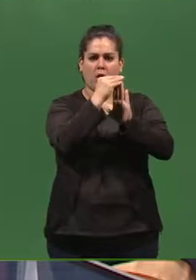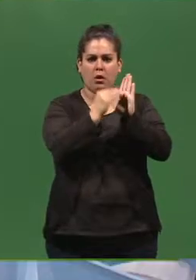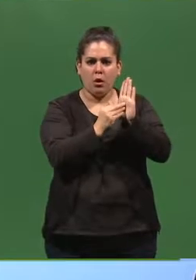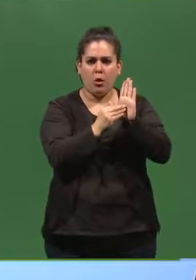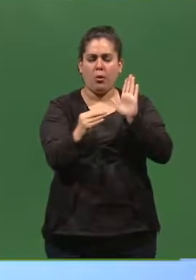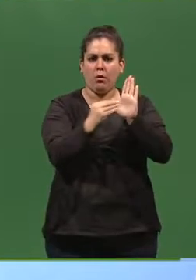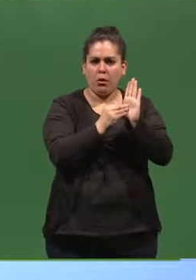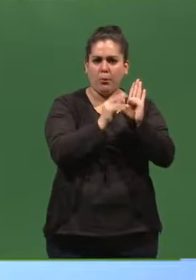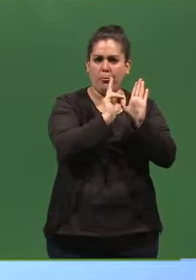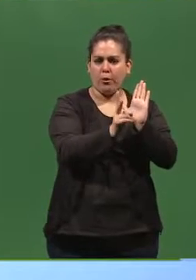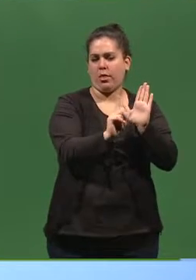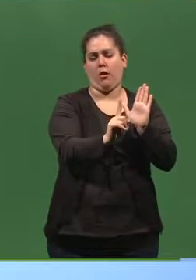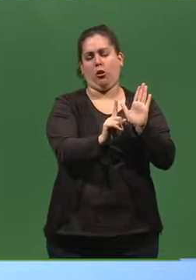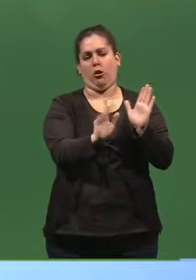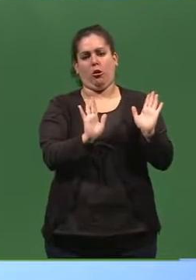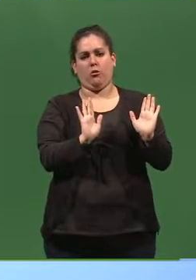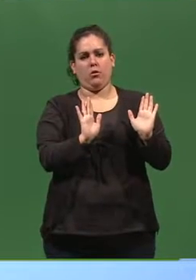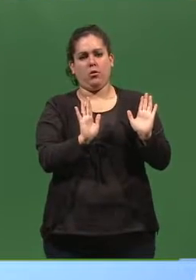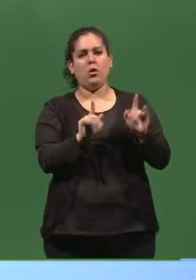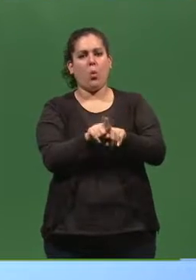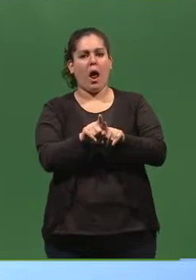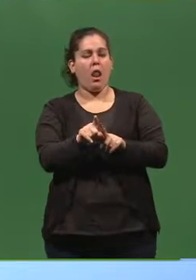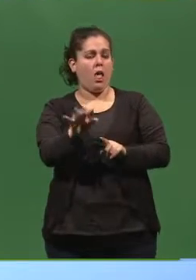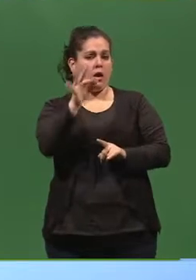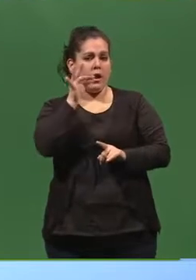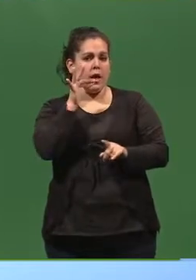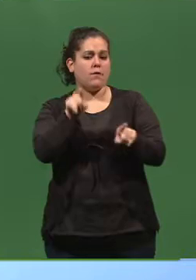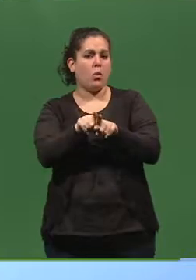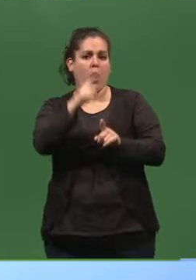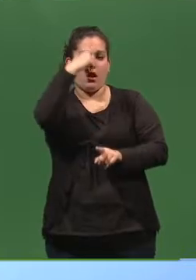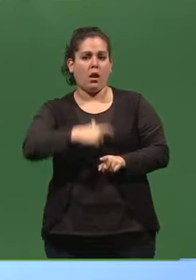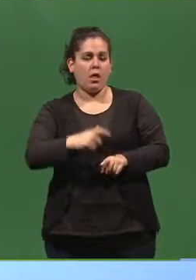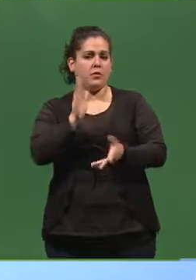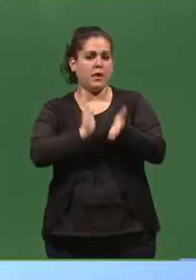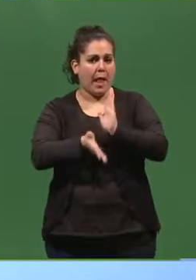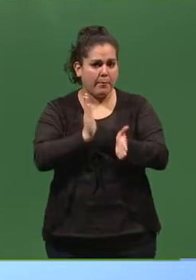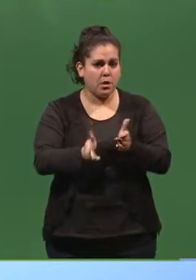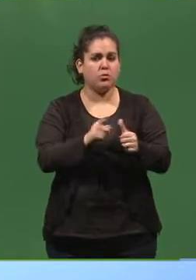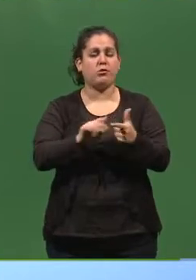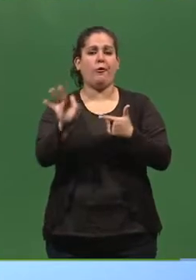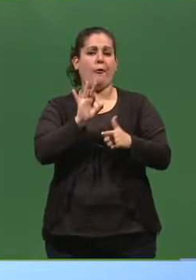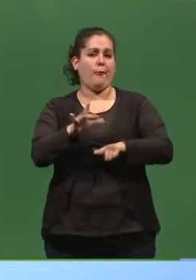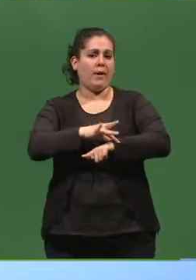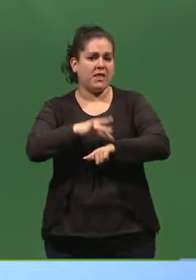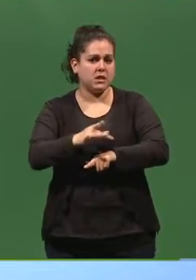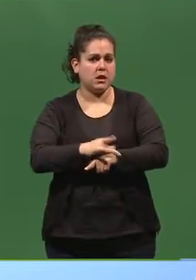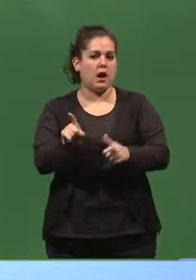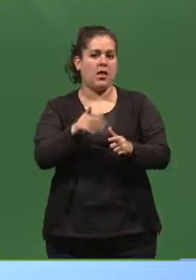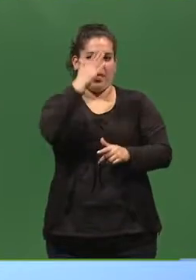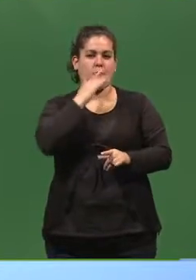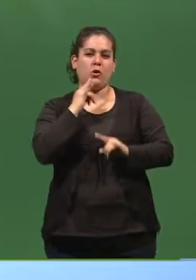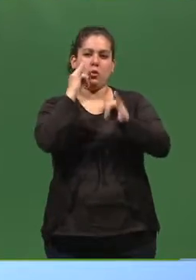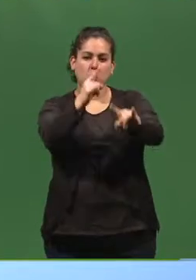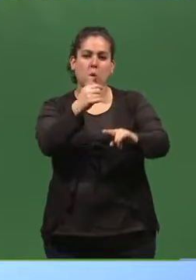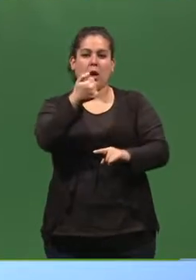sustancias prohibidas actualmente, con lo cual se puede utilizar a la sustancia para usos terapéuticos, para usos medicinales, del cual